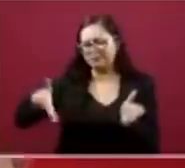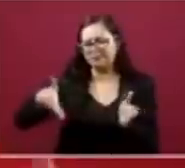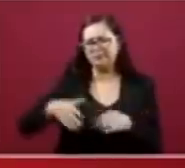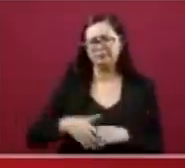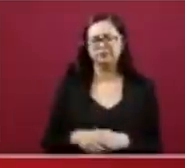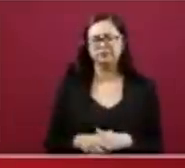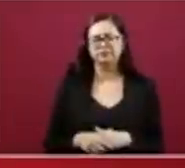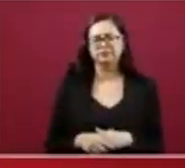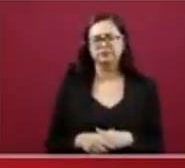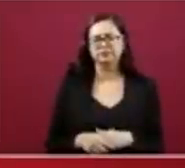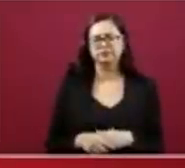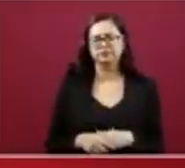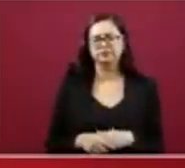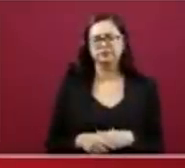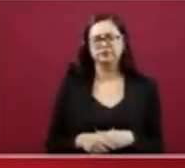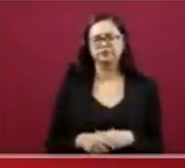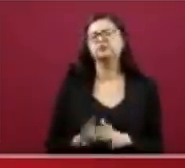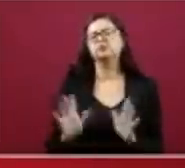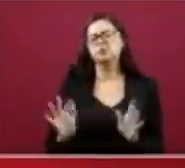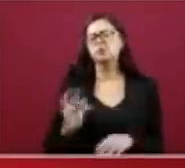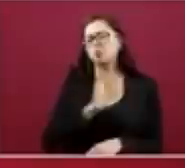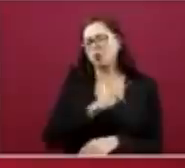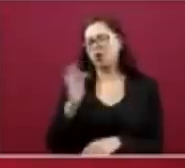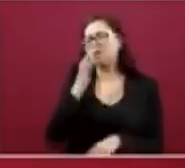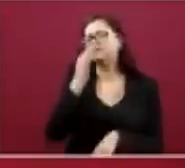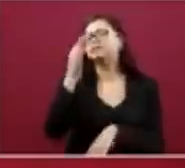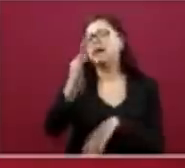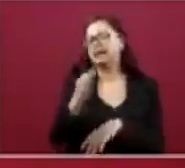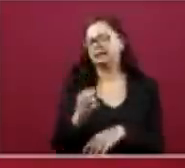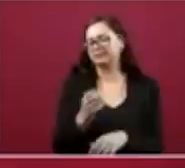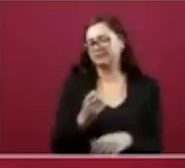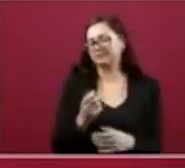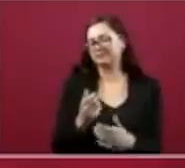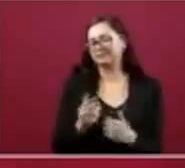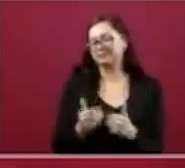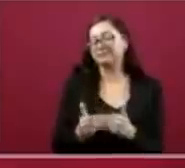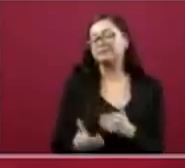Ya les puedo decir, les adelanto que